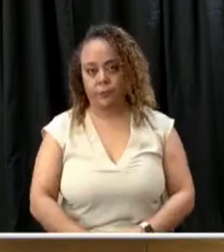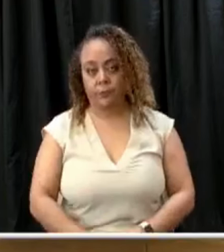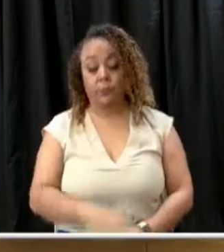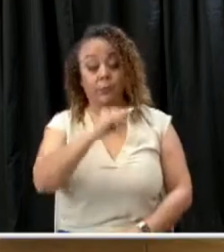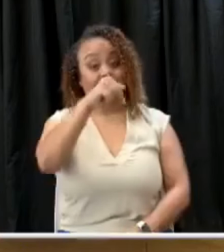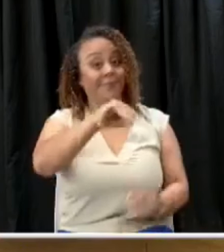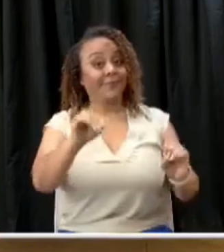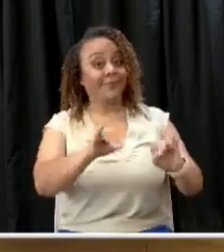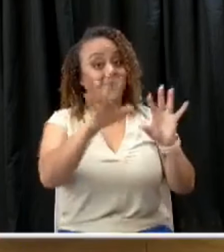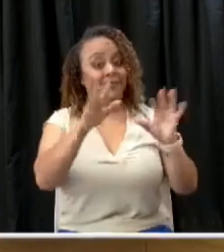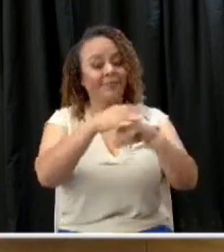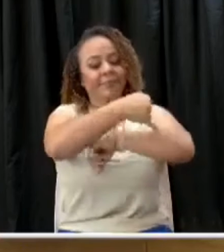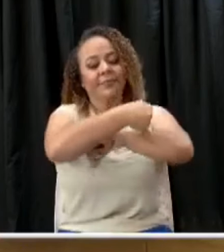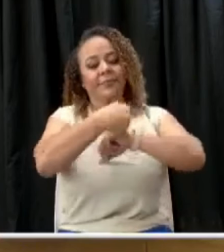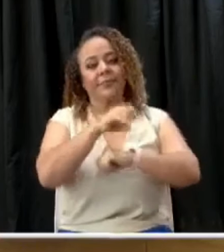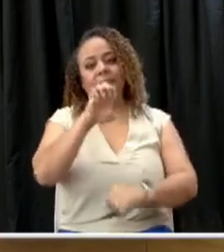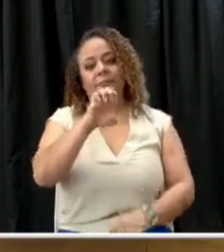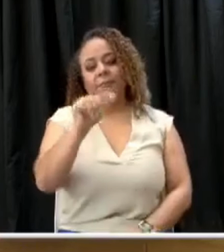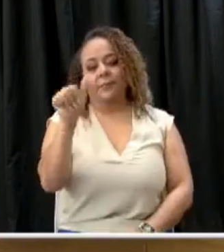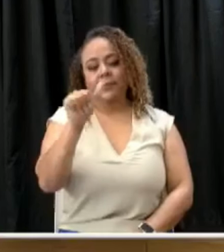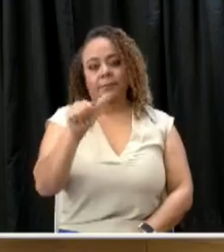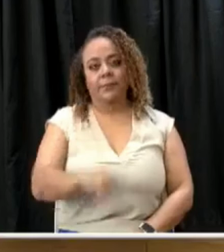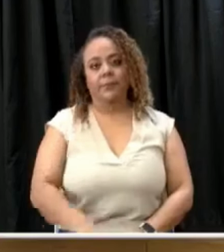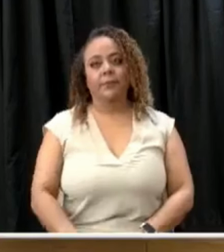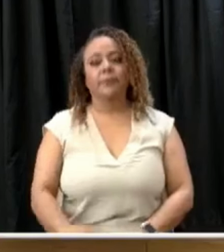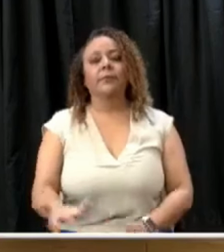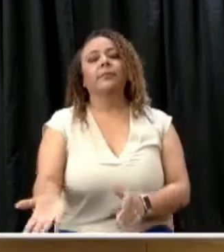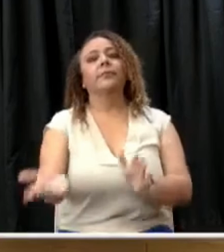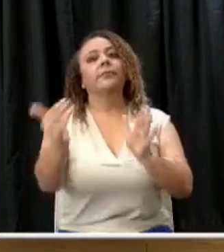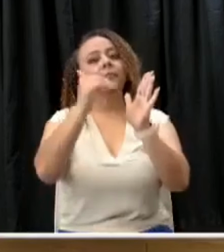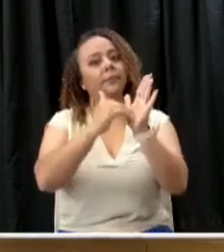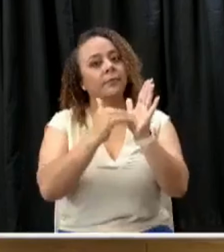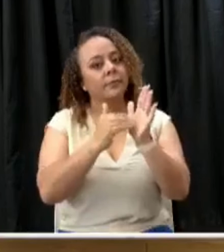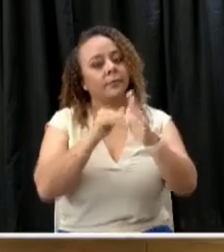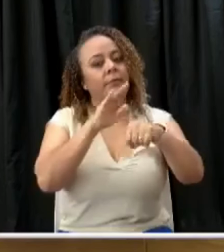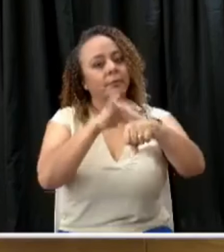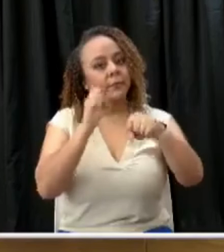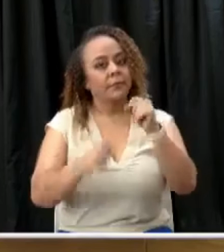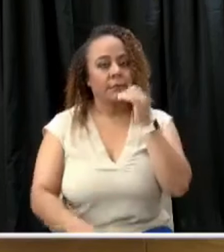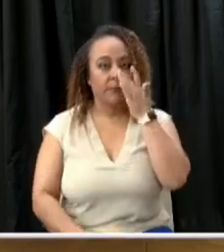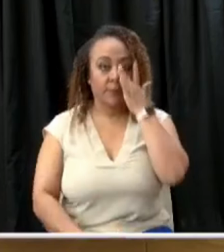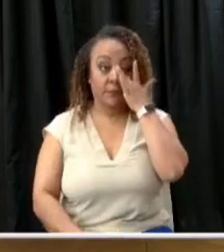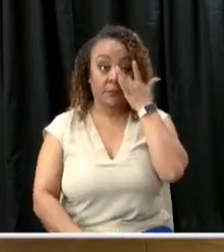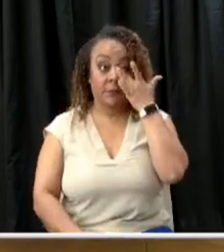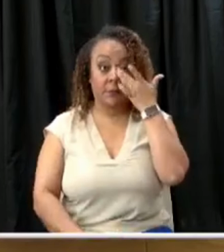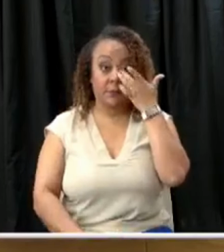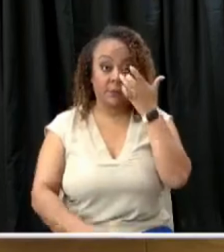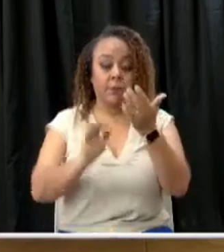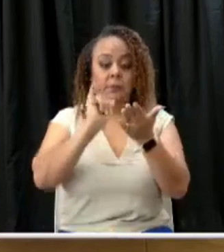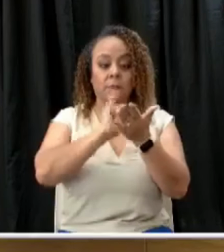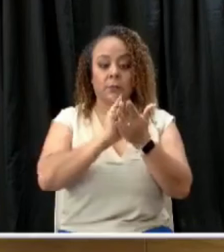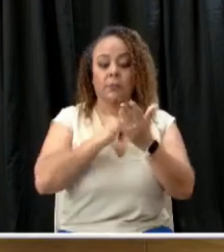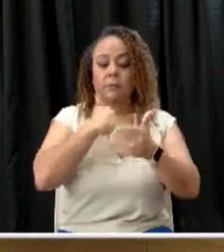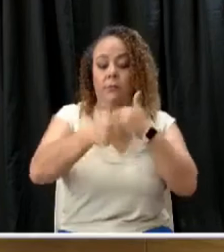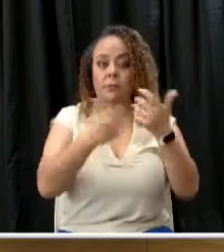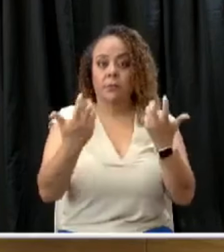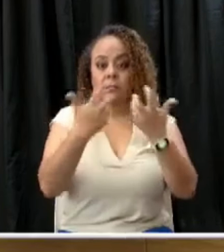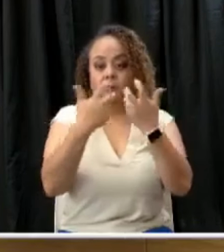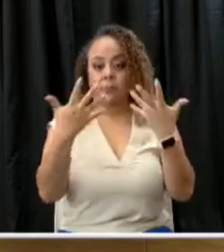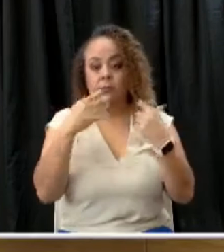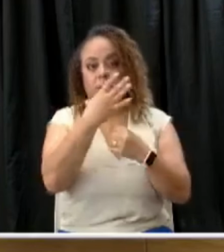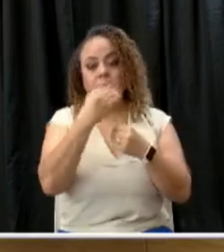esta mañana, el ingeniero Esteban Arias nos vuelve a hacer el llamado a este proceso de aclimatación y